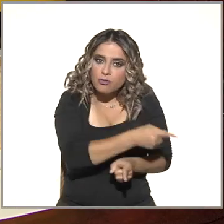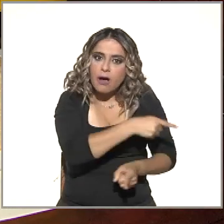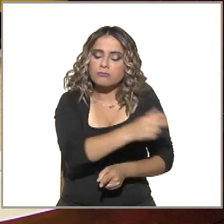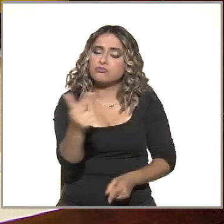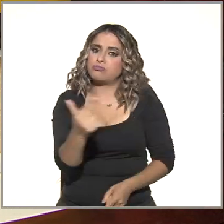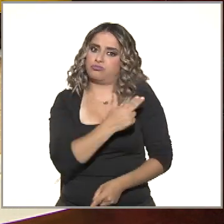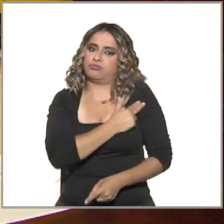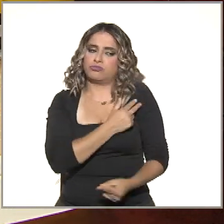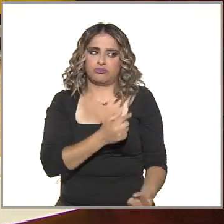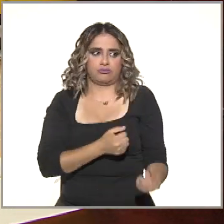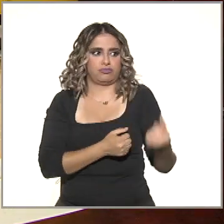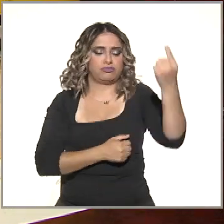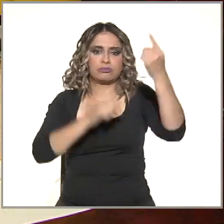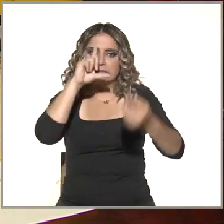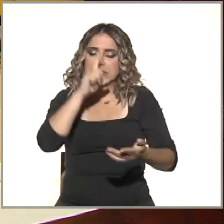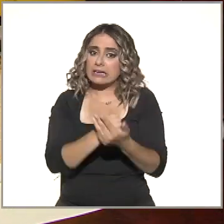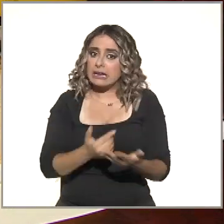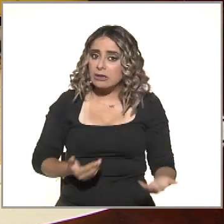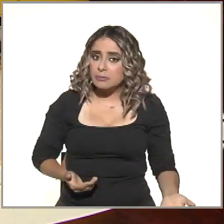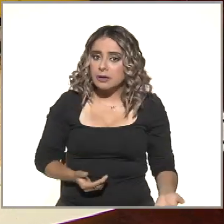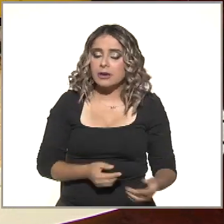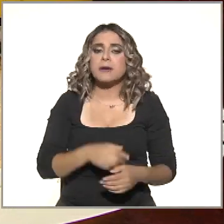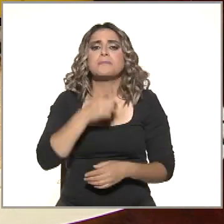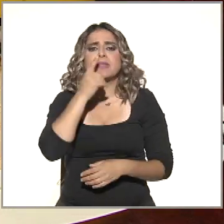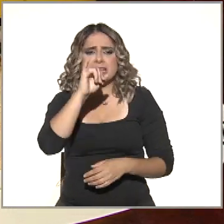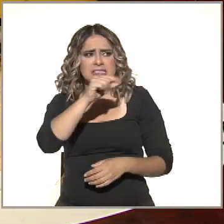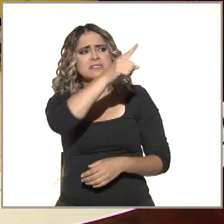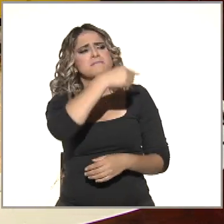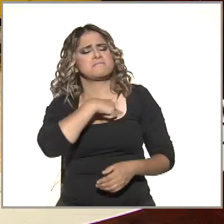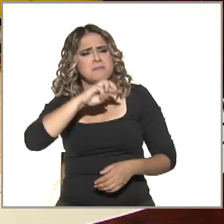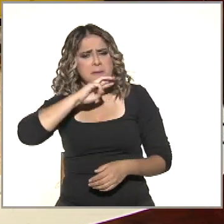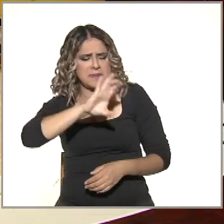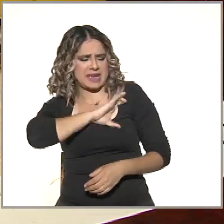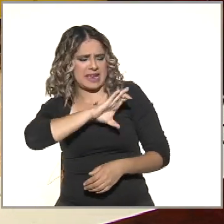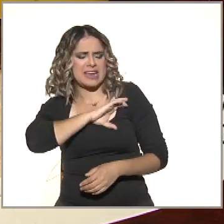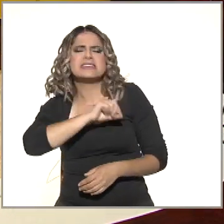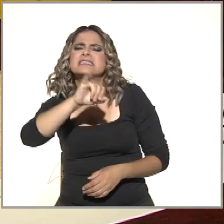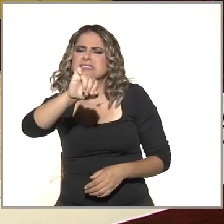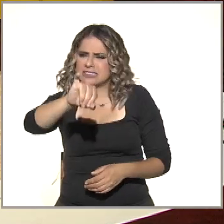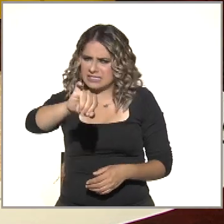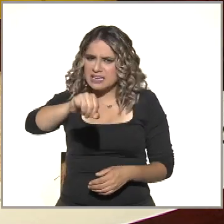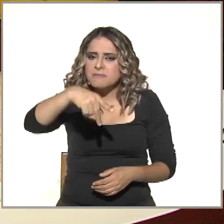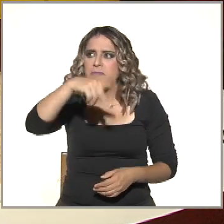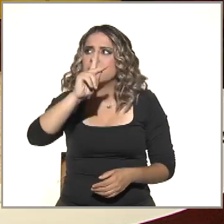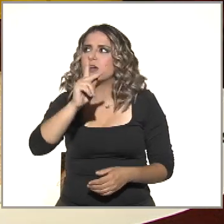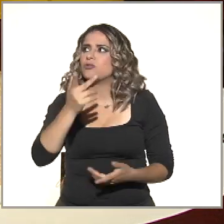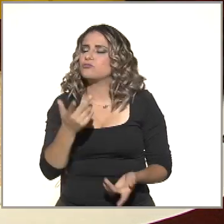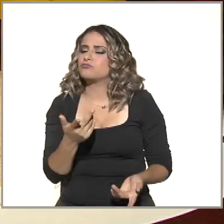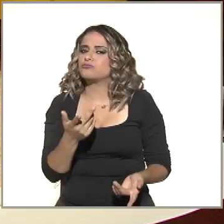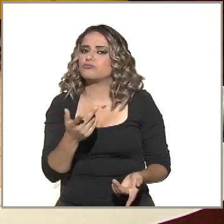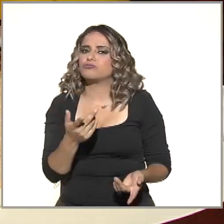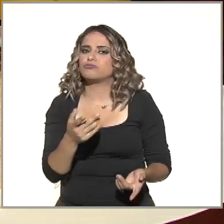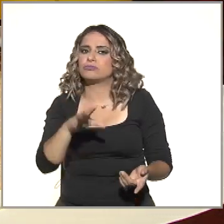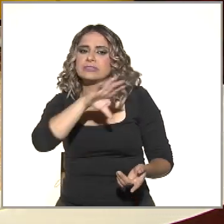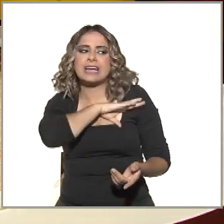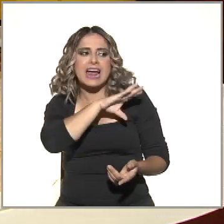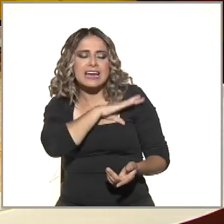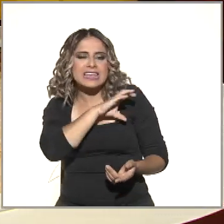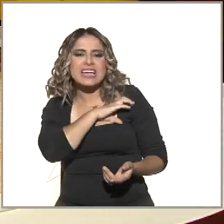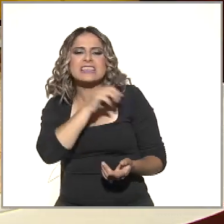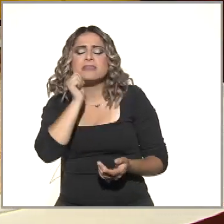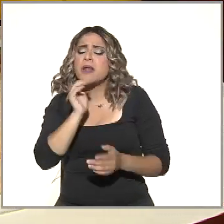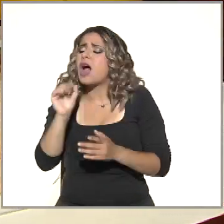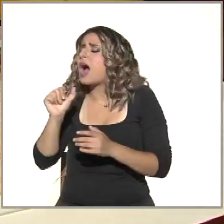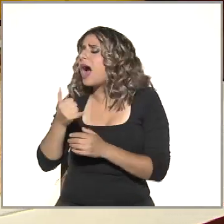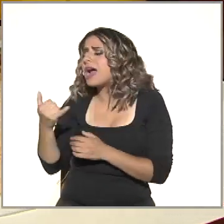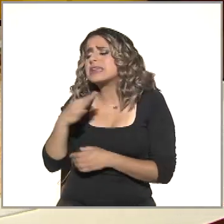profunda, ¿no? Y después dice también, sí me quería mi mamá, pero en tono cariñoso me decía,